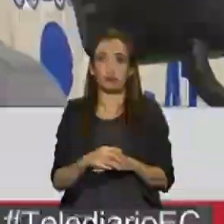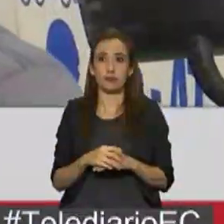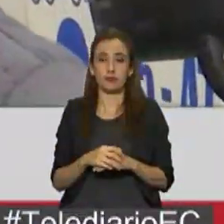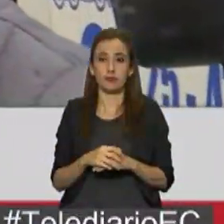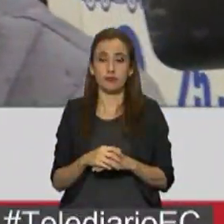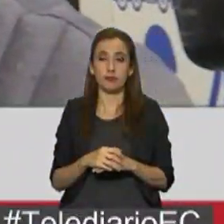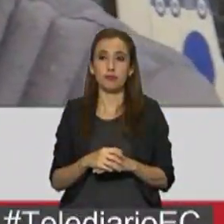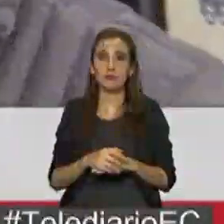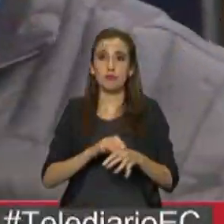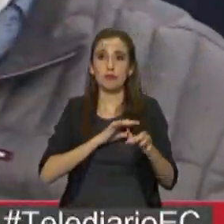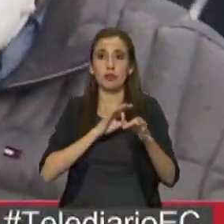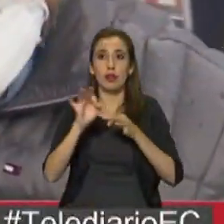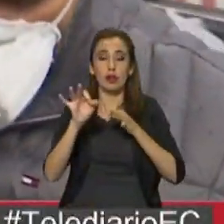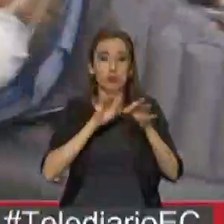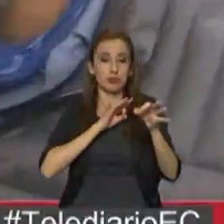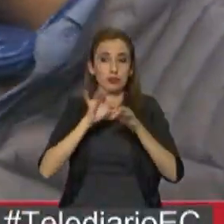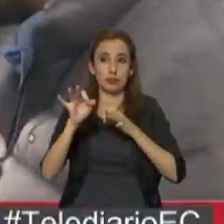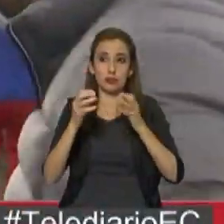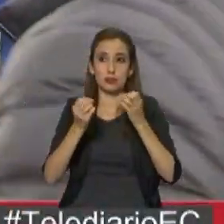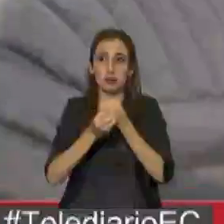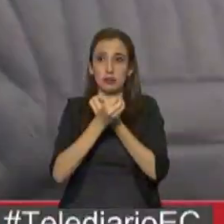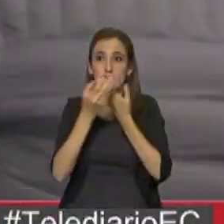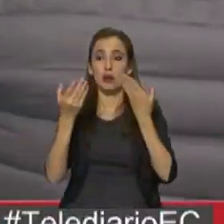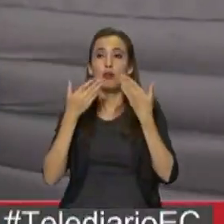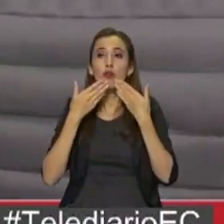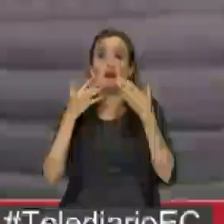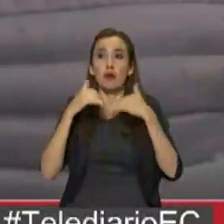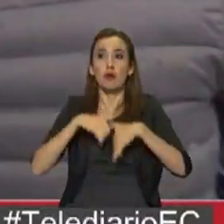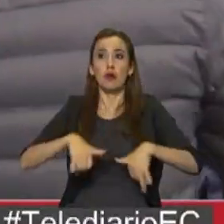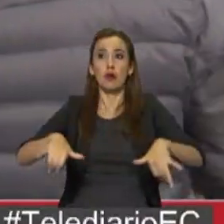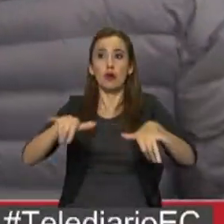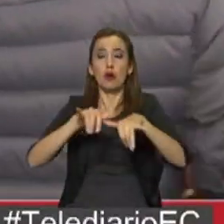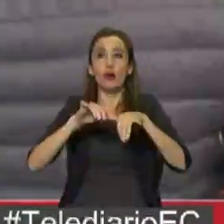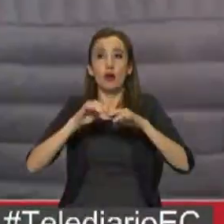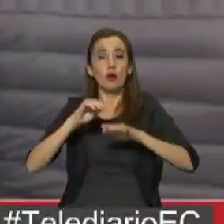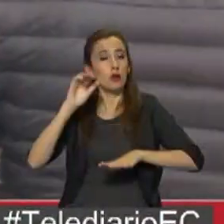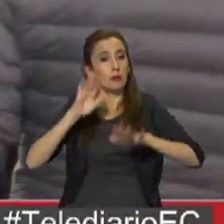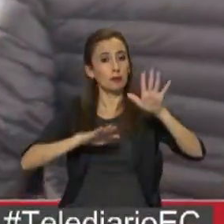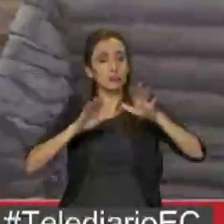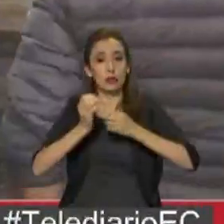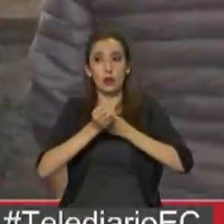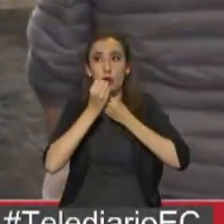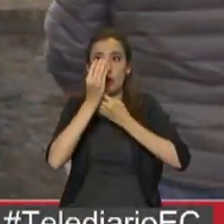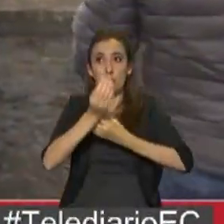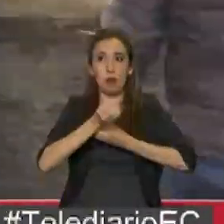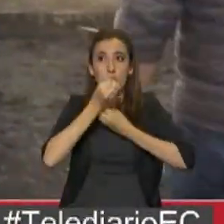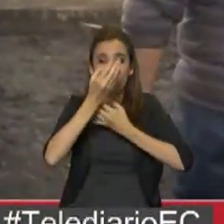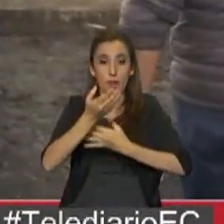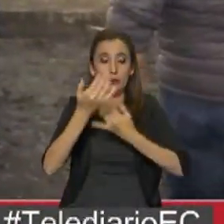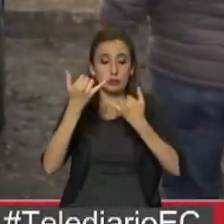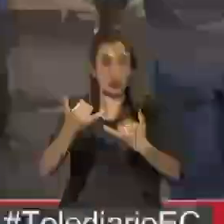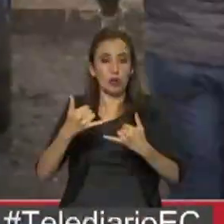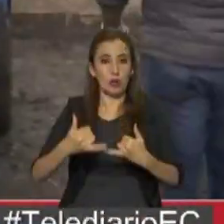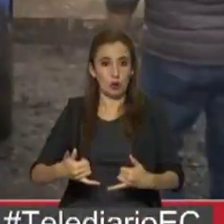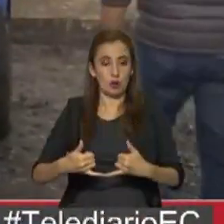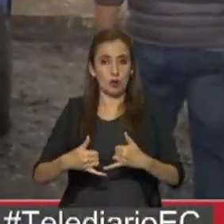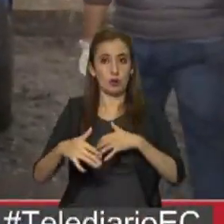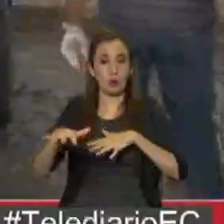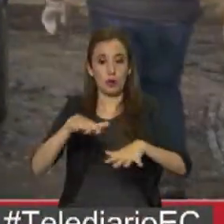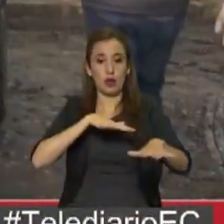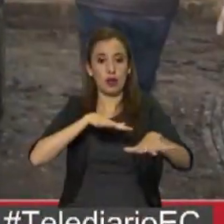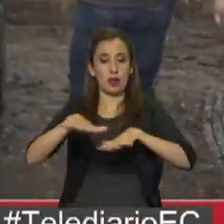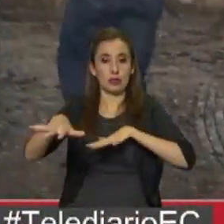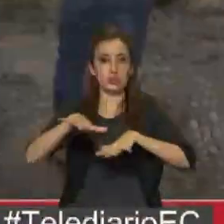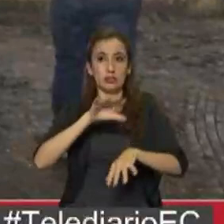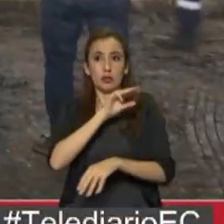esta fue la explicación del director de gestión de riesgos quien nos ha dado indicaciones precisamente de las acciones que está realizando el municipio de